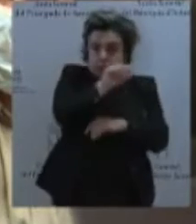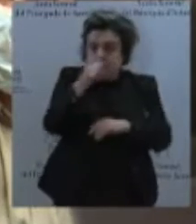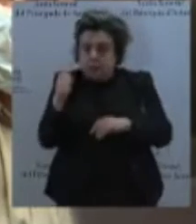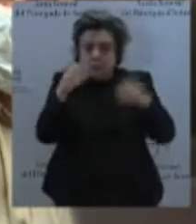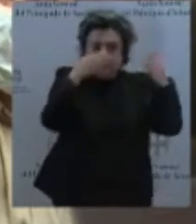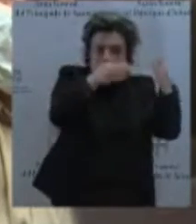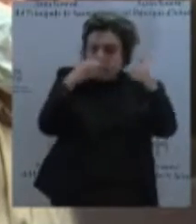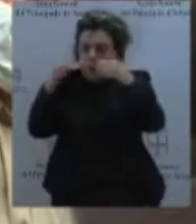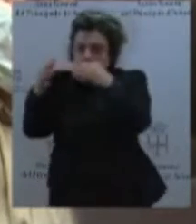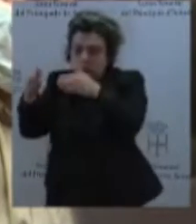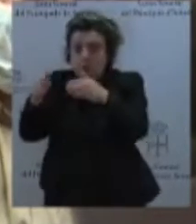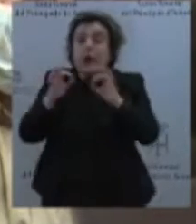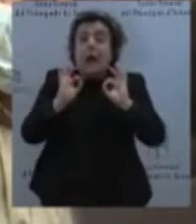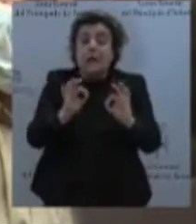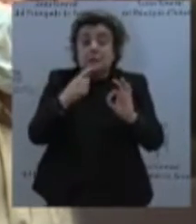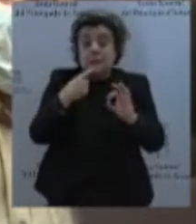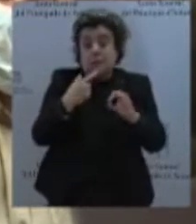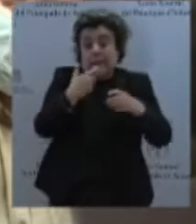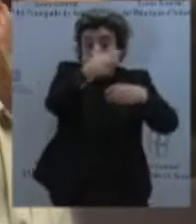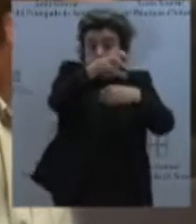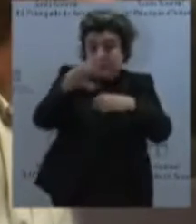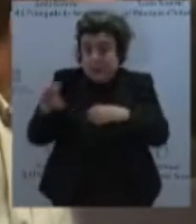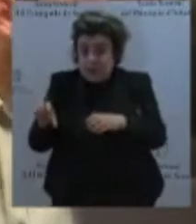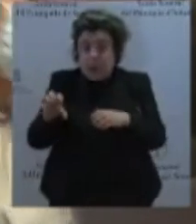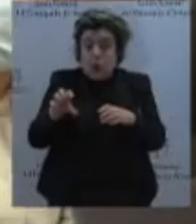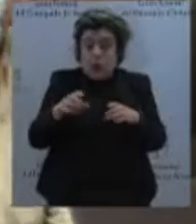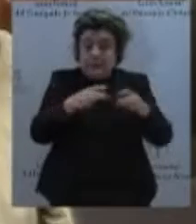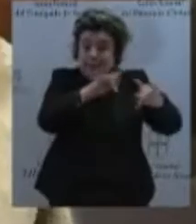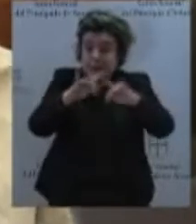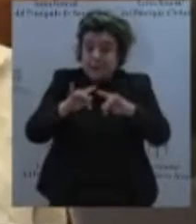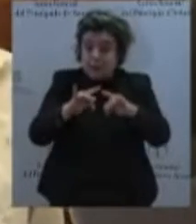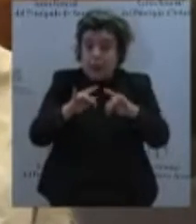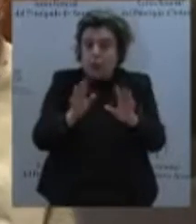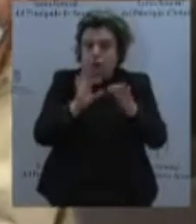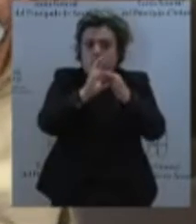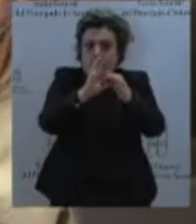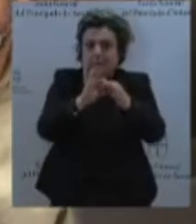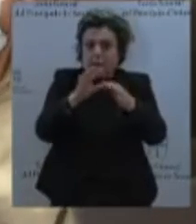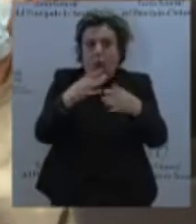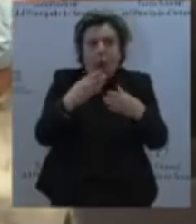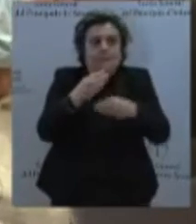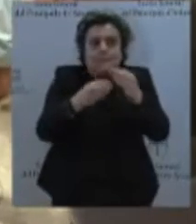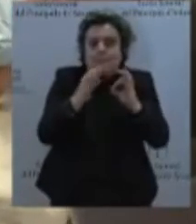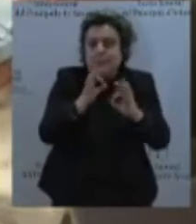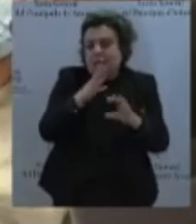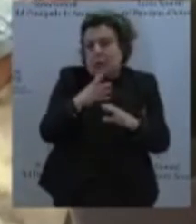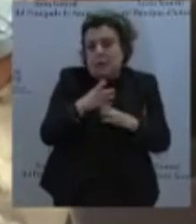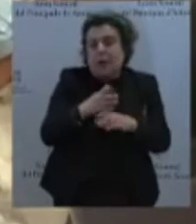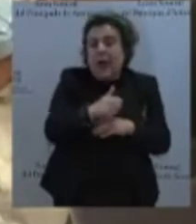une un criterio práctico, dado que las características del Oriente y el Occidente justifican un tratamiento administrativo que responda a su